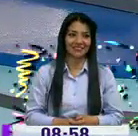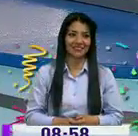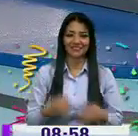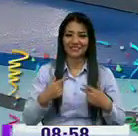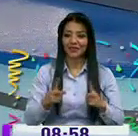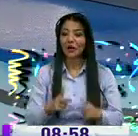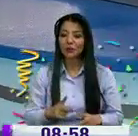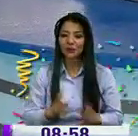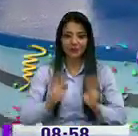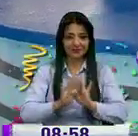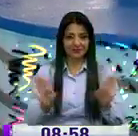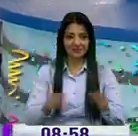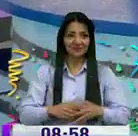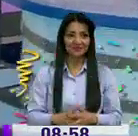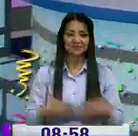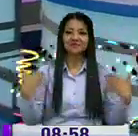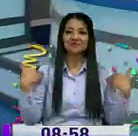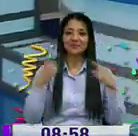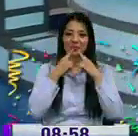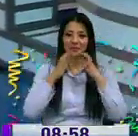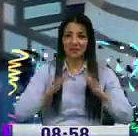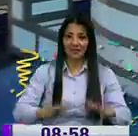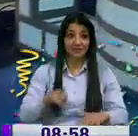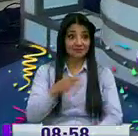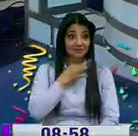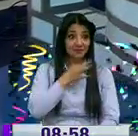Eso fue todo. ¡Feliz cumpleaños! ¡Ese tiene trampa!